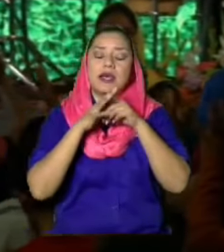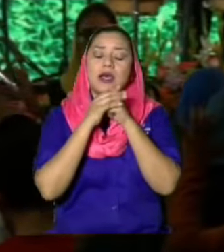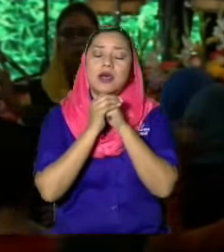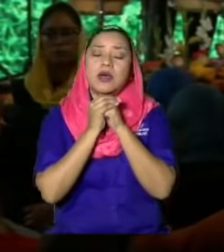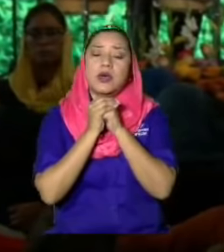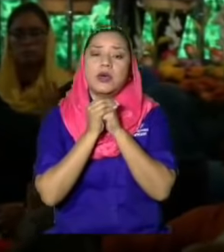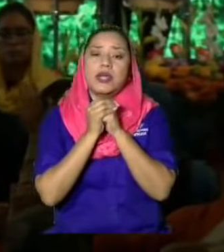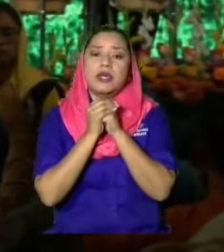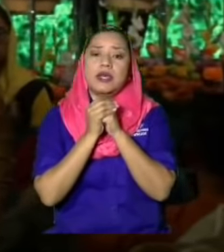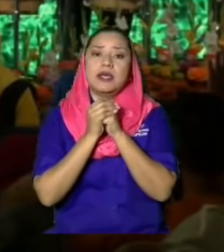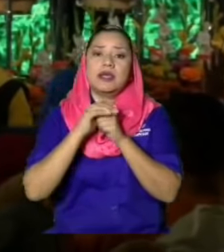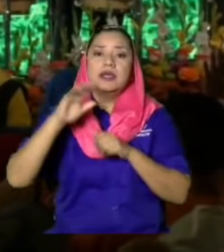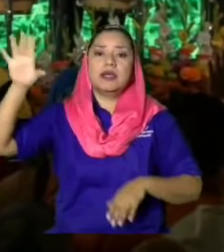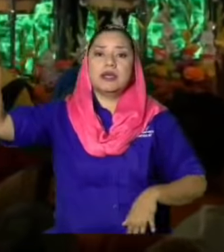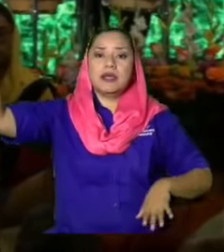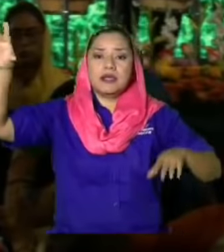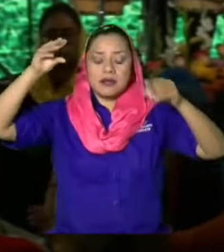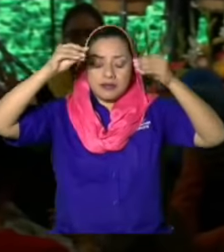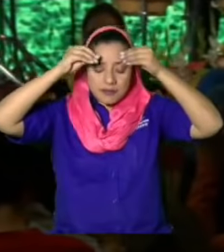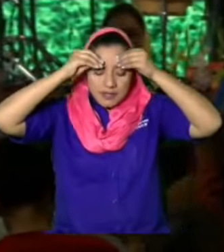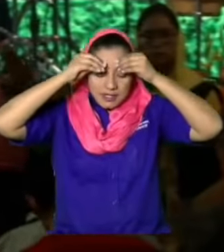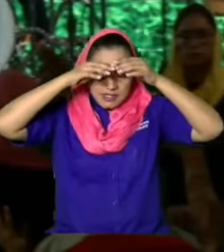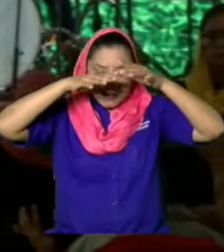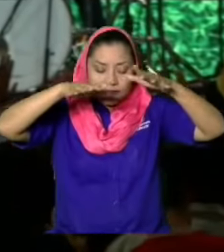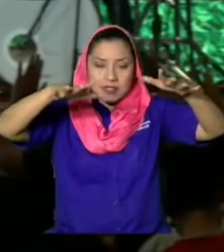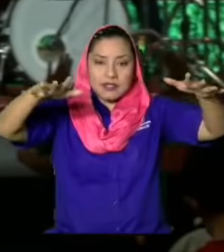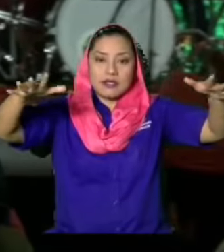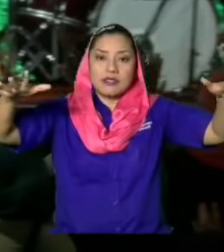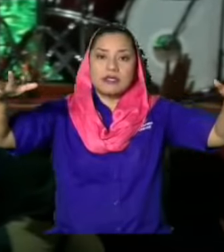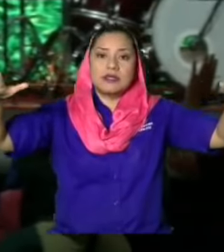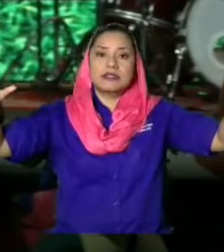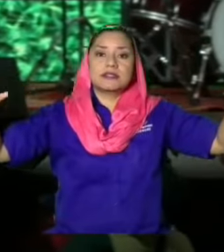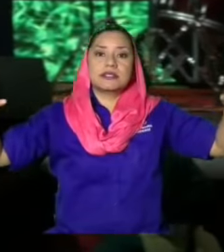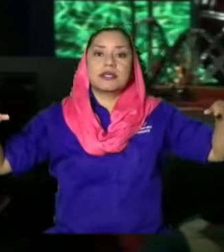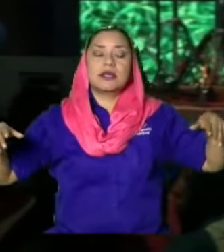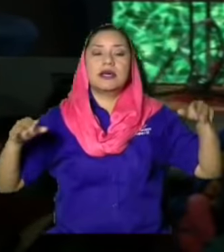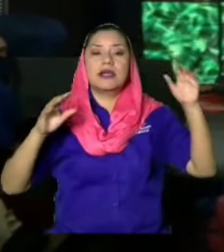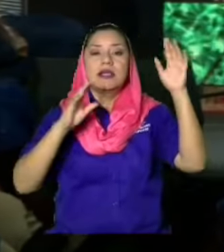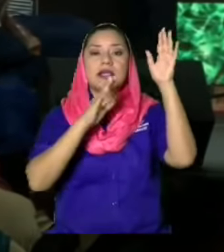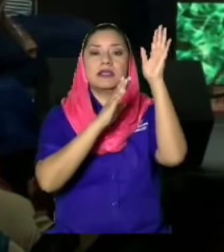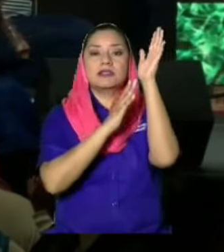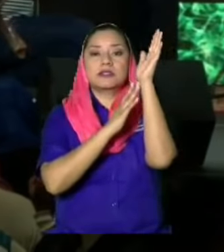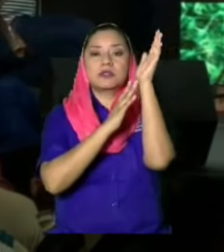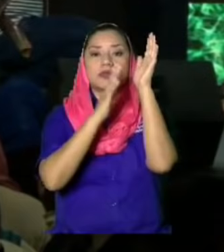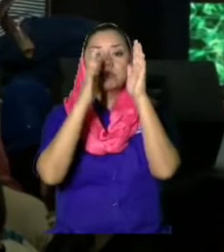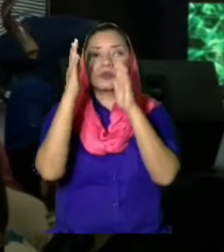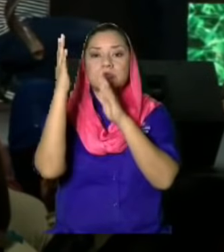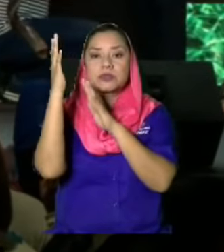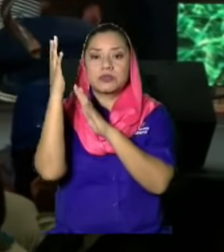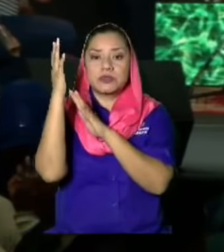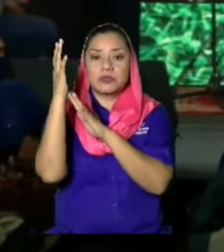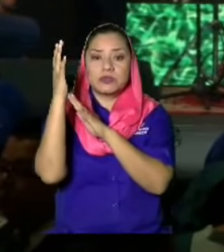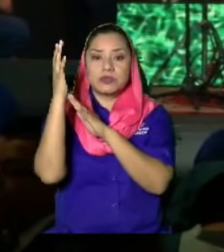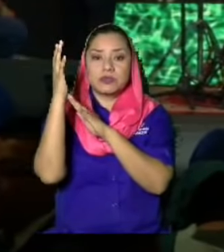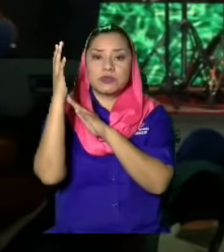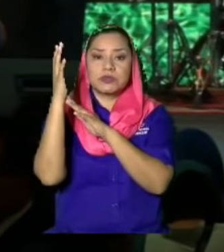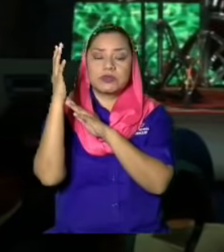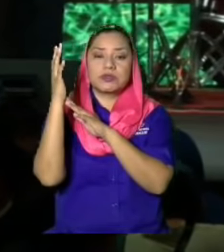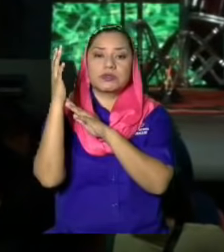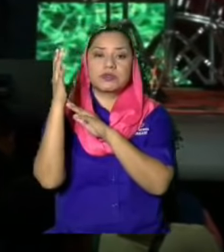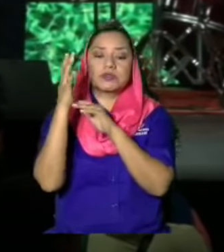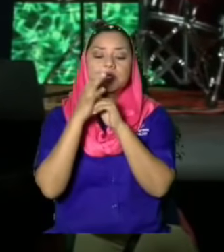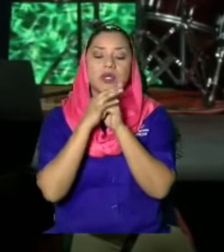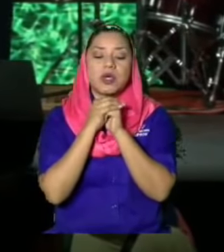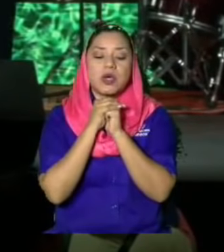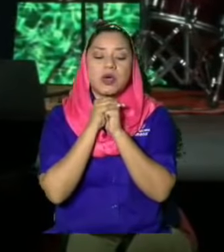a ministrar. También en los anexos pueden pasar al frente. Aleluya, en el nombre poderoso de Jesús. Ven, hermano, aleluya. Levanta tus manos